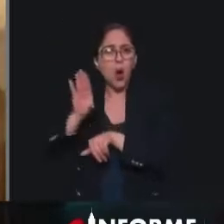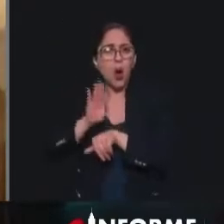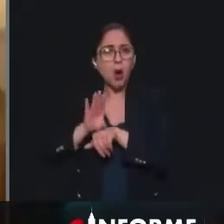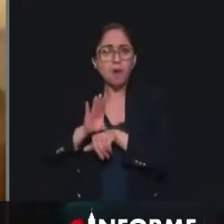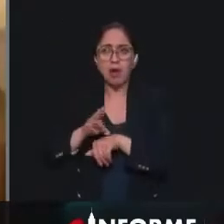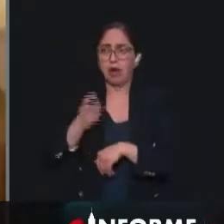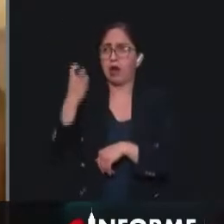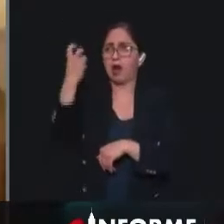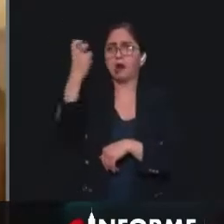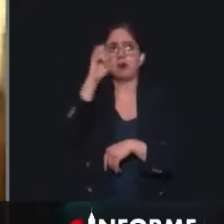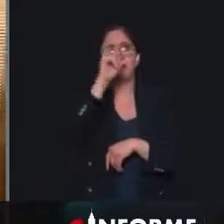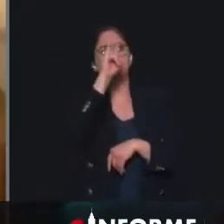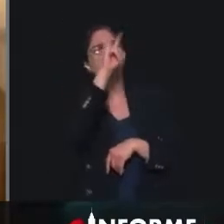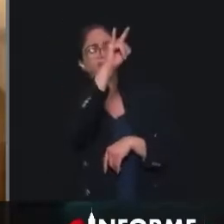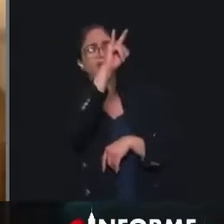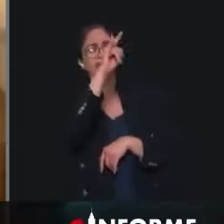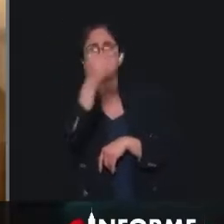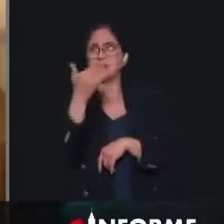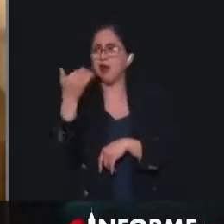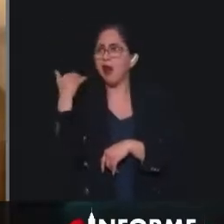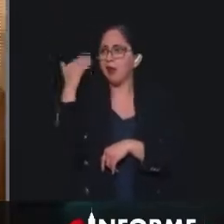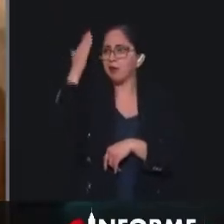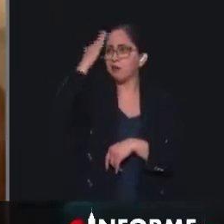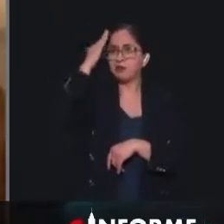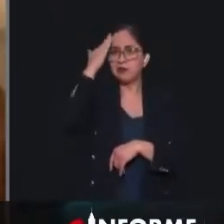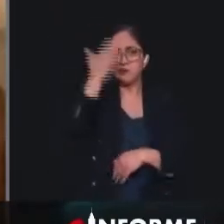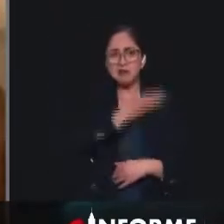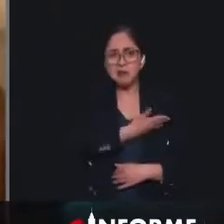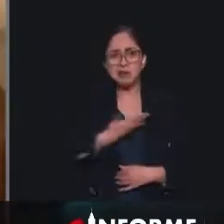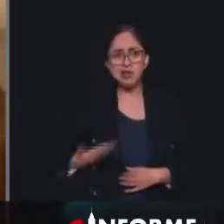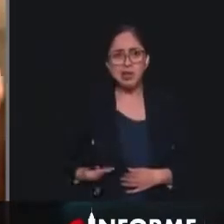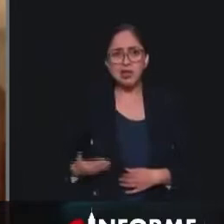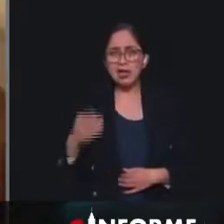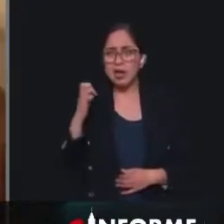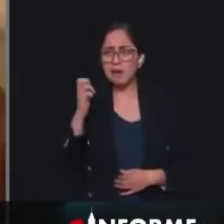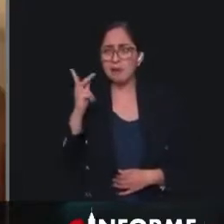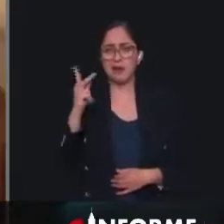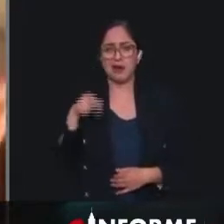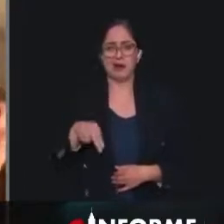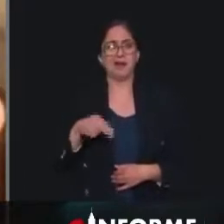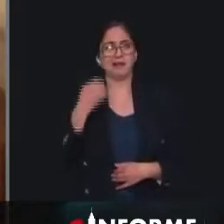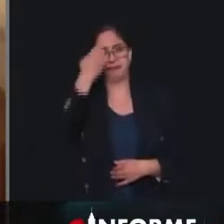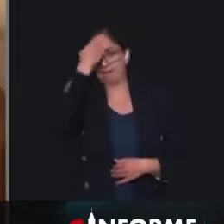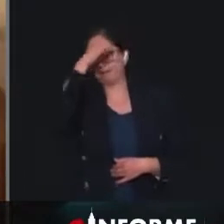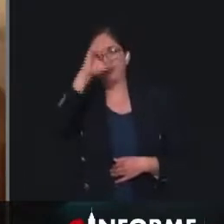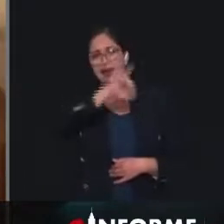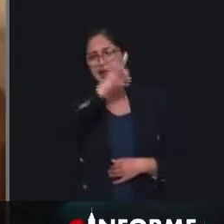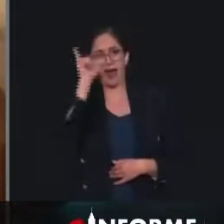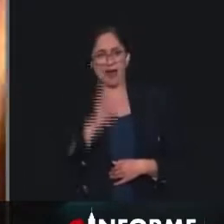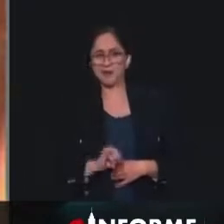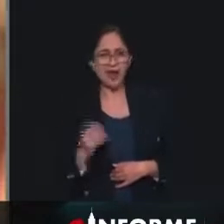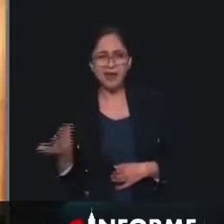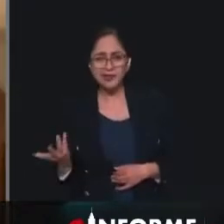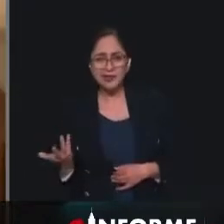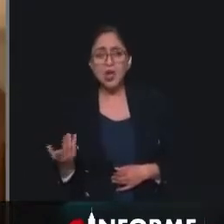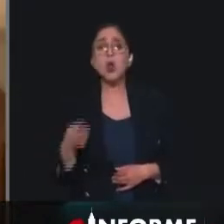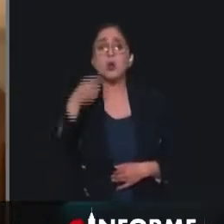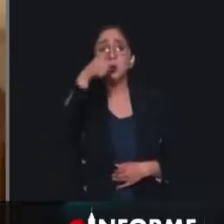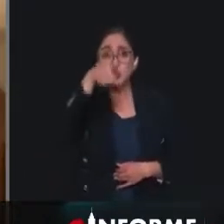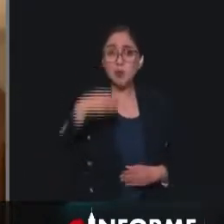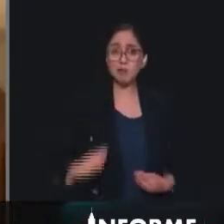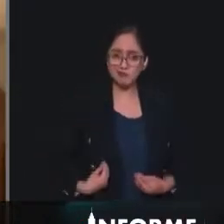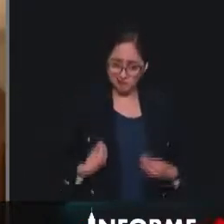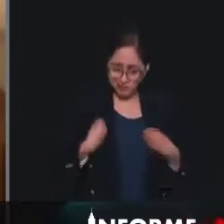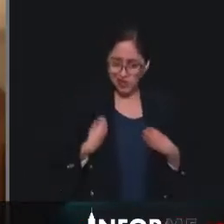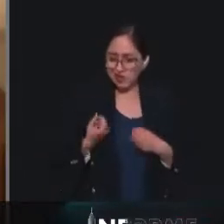decirlo así. Es decir, hay ciertos detalles de la vida cotidiana, de la vida diaria, en donde se notan los efectos de